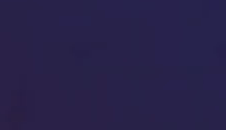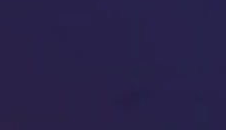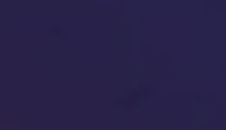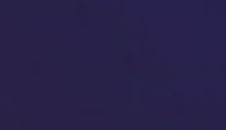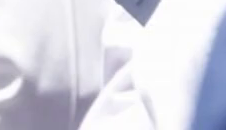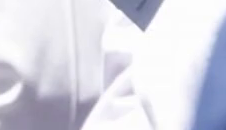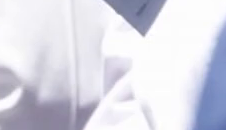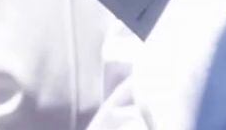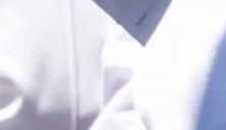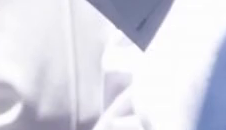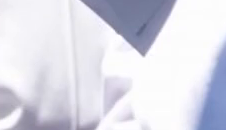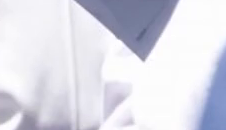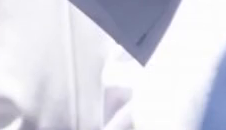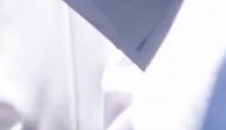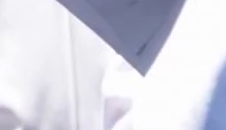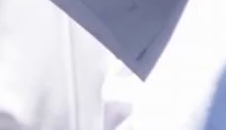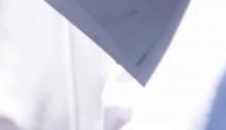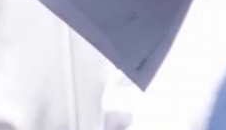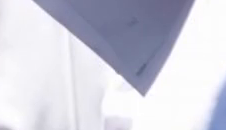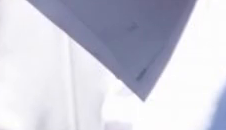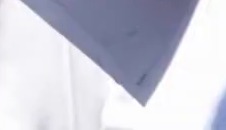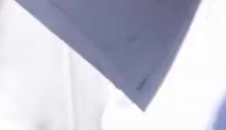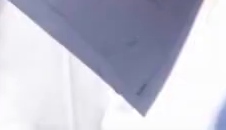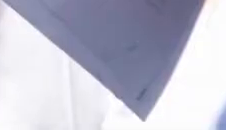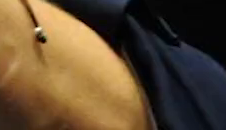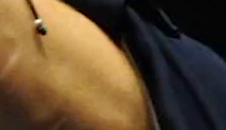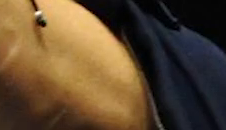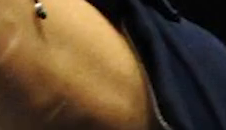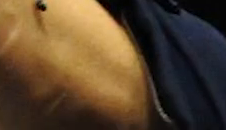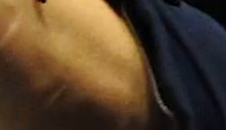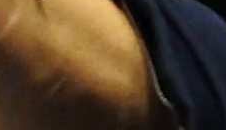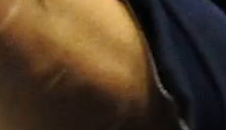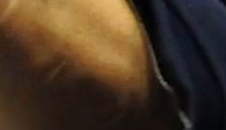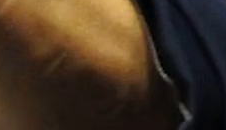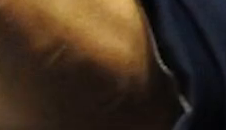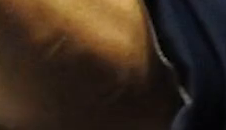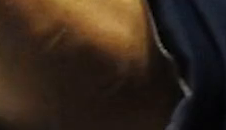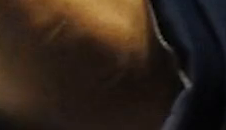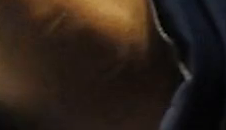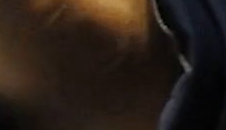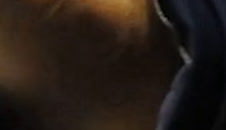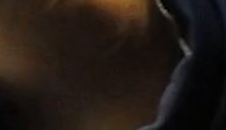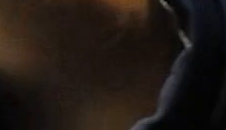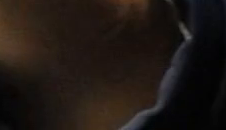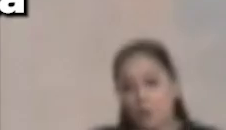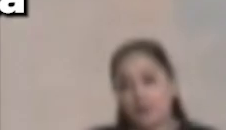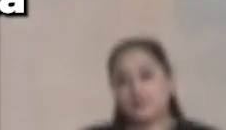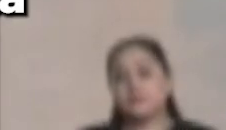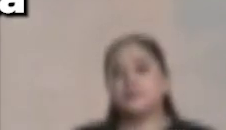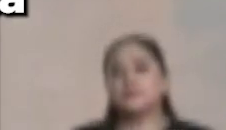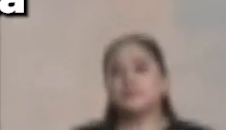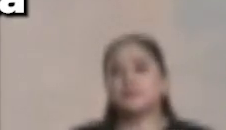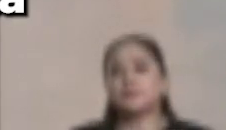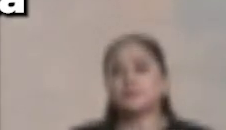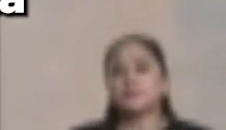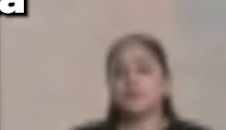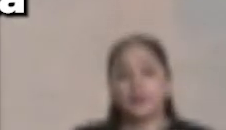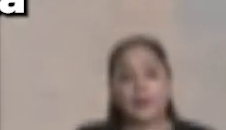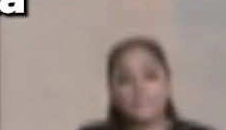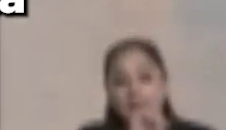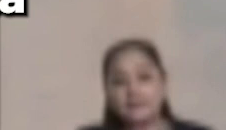Zavala. Es esposa del expresidente Felipe Calderón y ha sido diputada en varias ocasiones. En